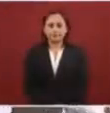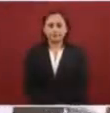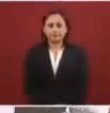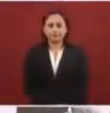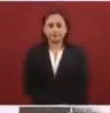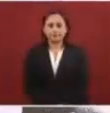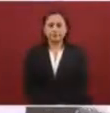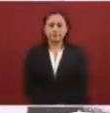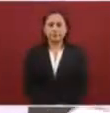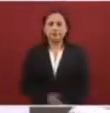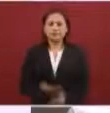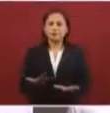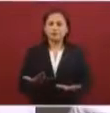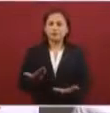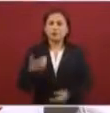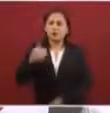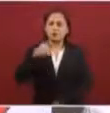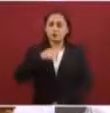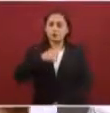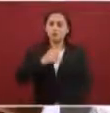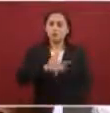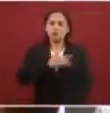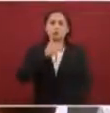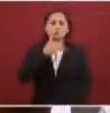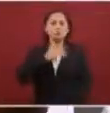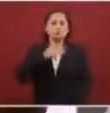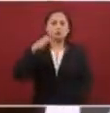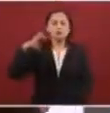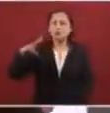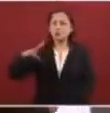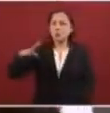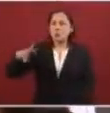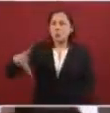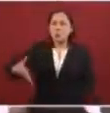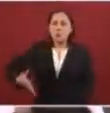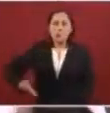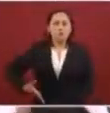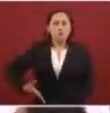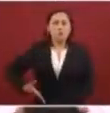Es un orgullo para mí